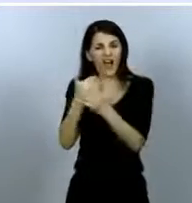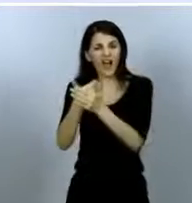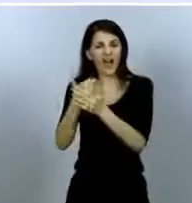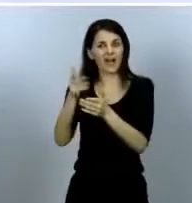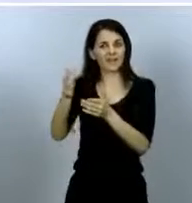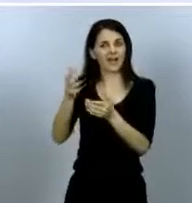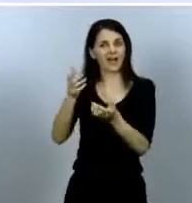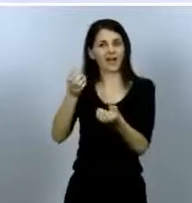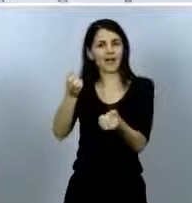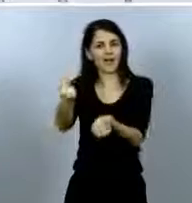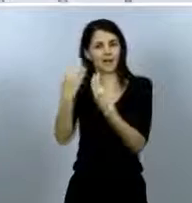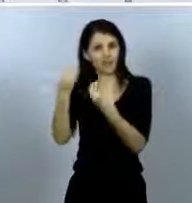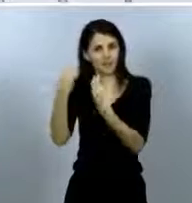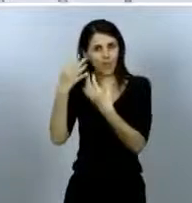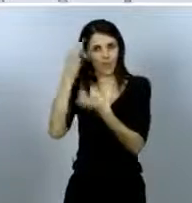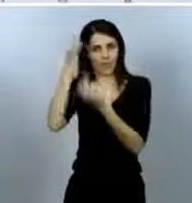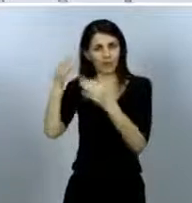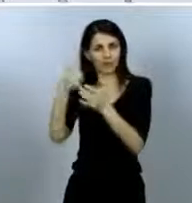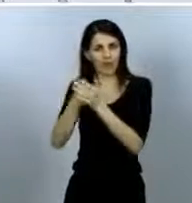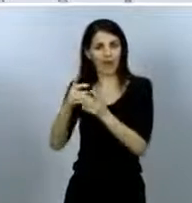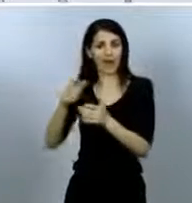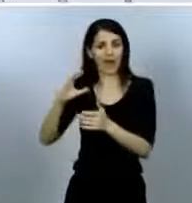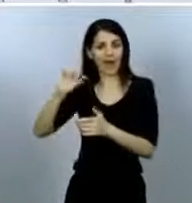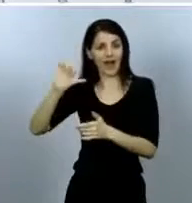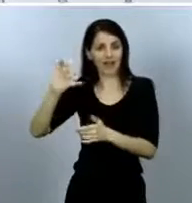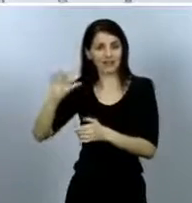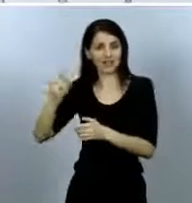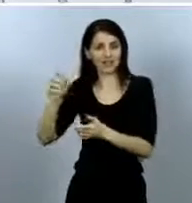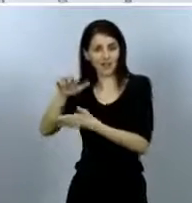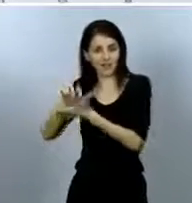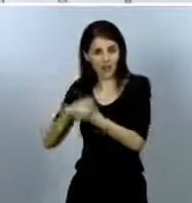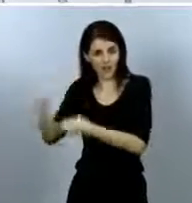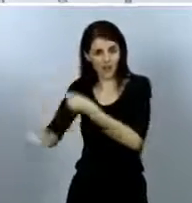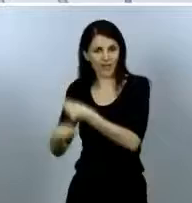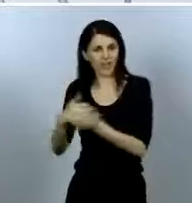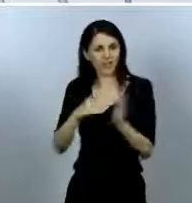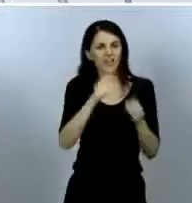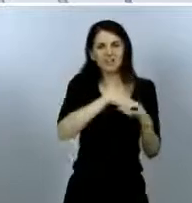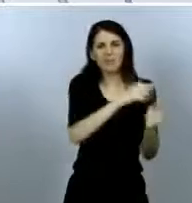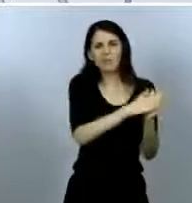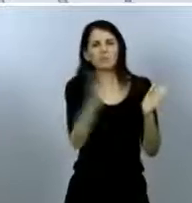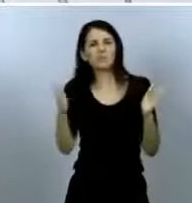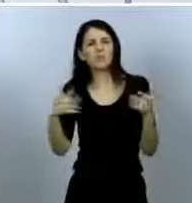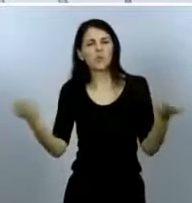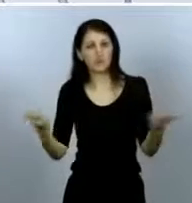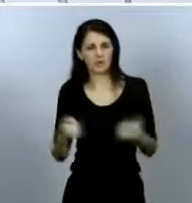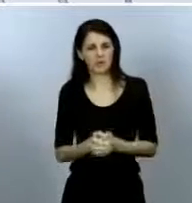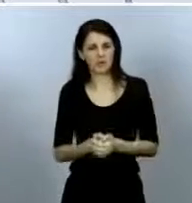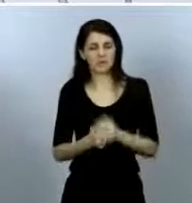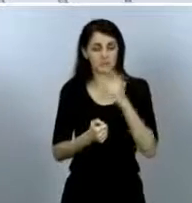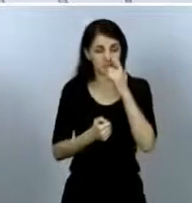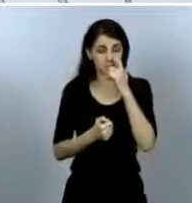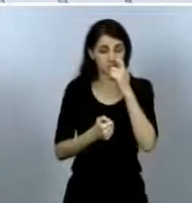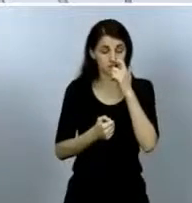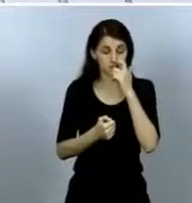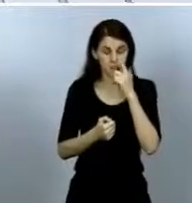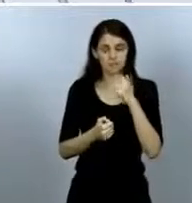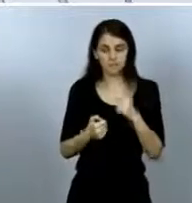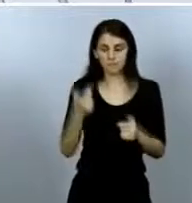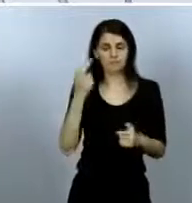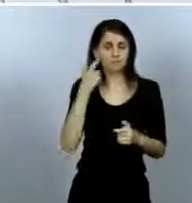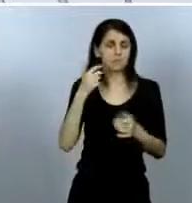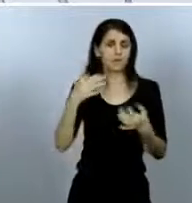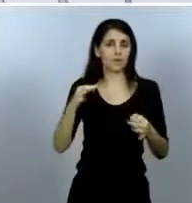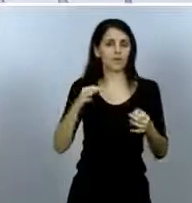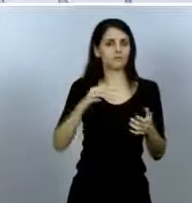si el mecanismo es parecido a lo largo de toda la epidemia pero sí que es cierto que desde el día 11 de mayo han cambiado